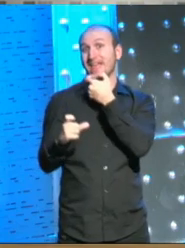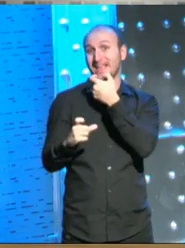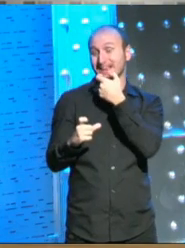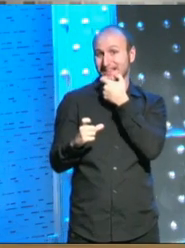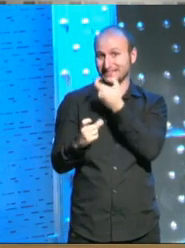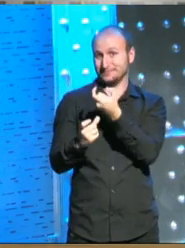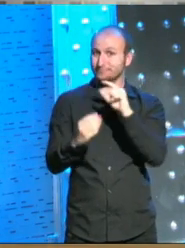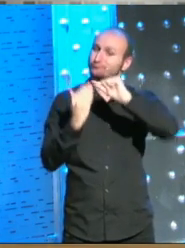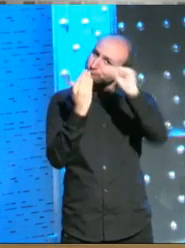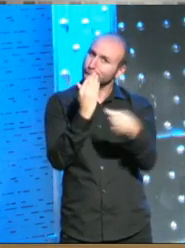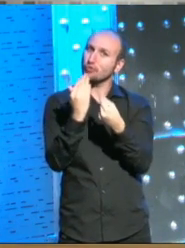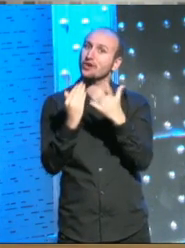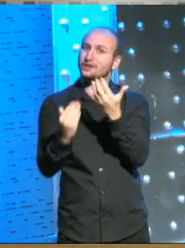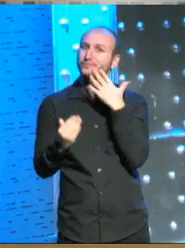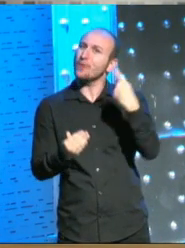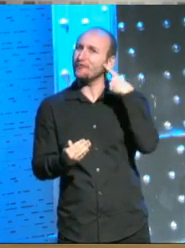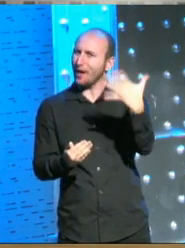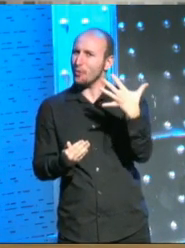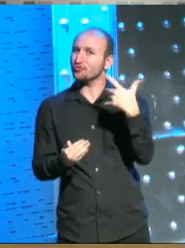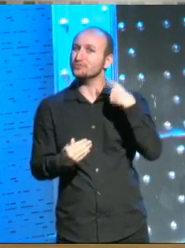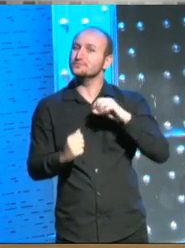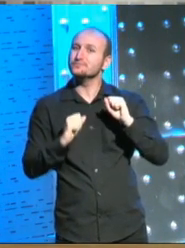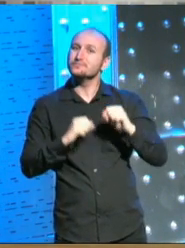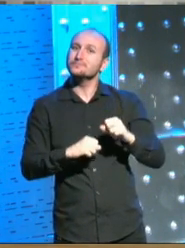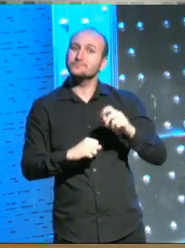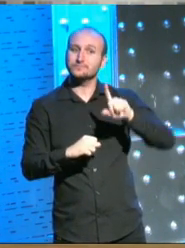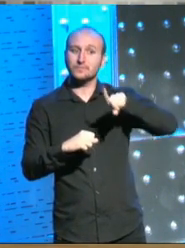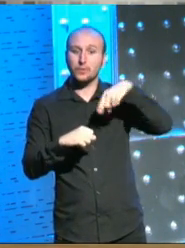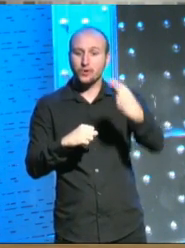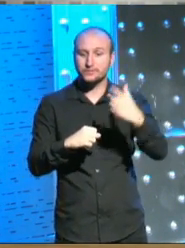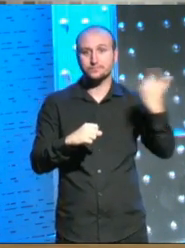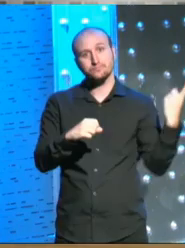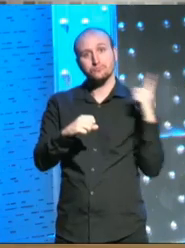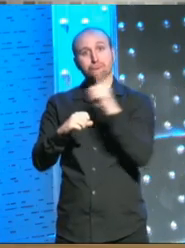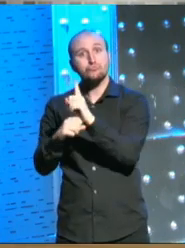Francisco, muy afamado, Muybridge, y Muybridge colocó